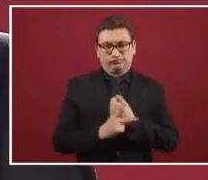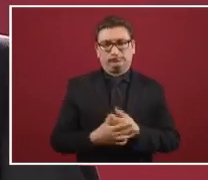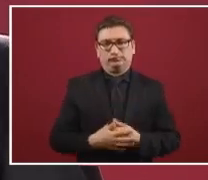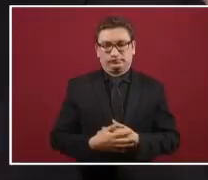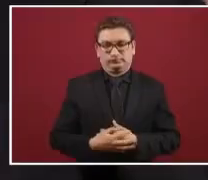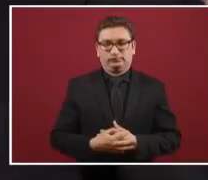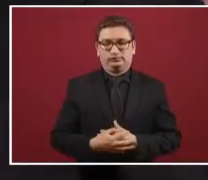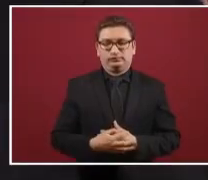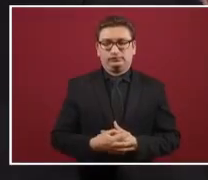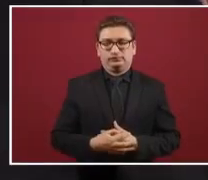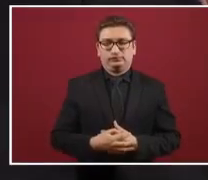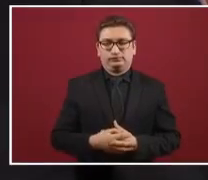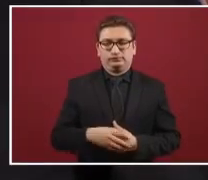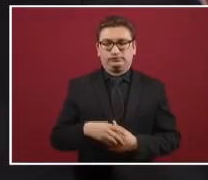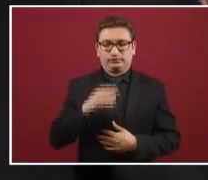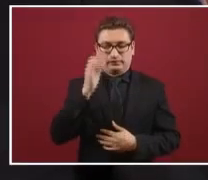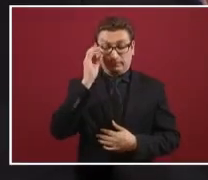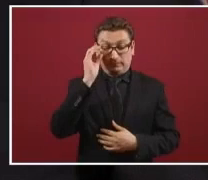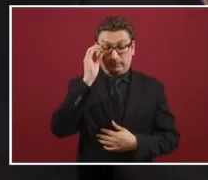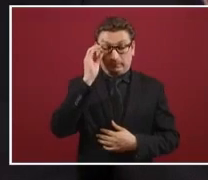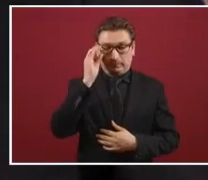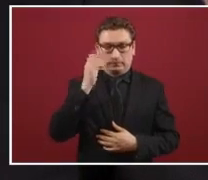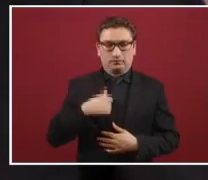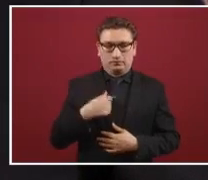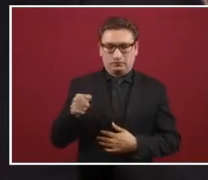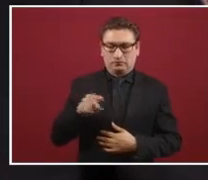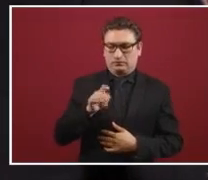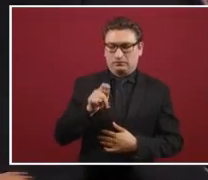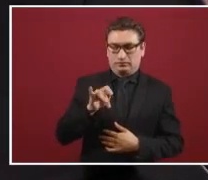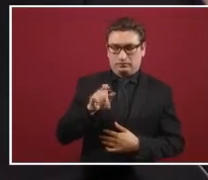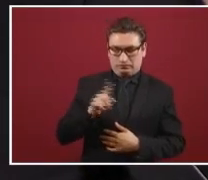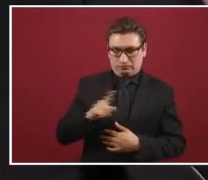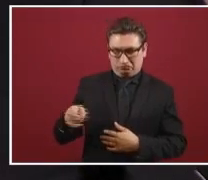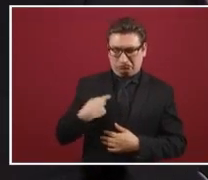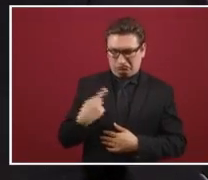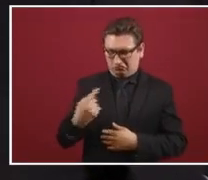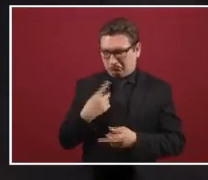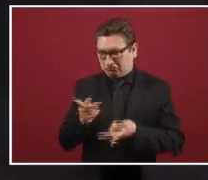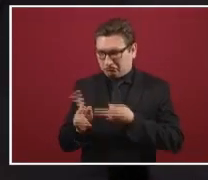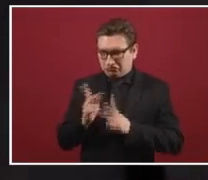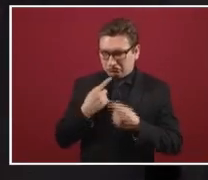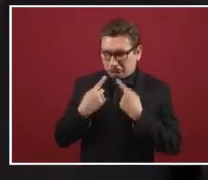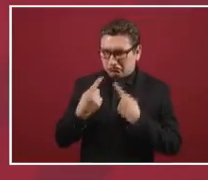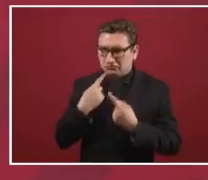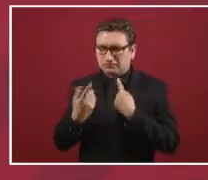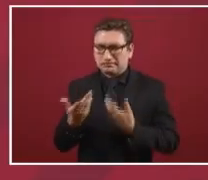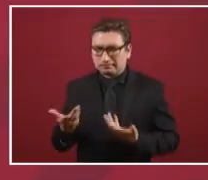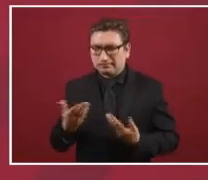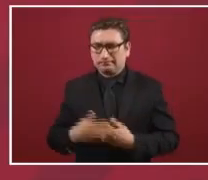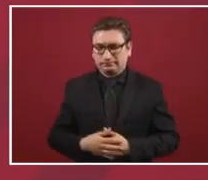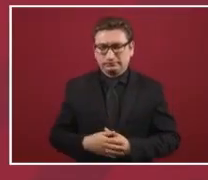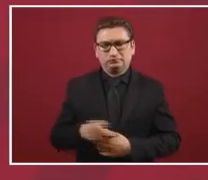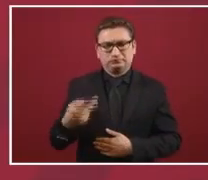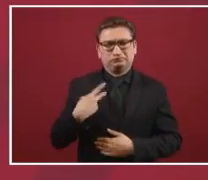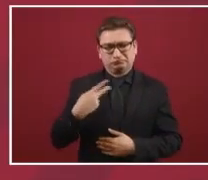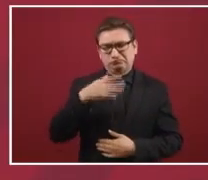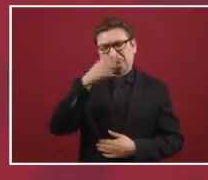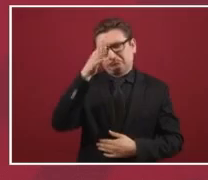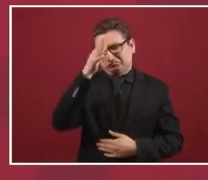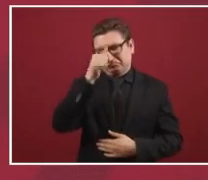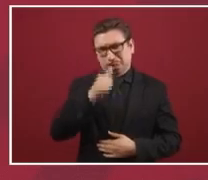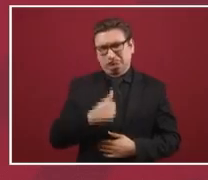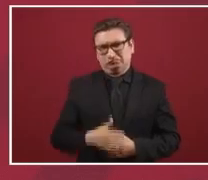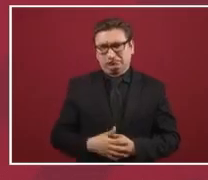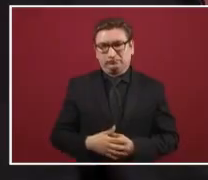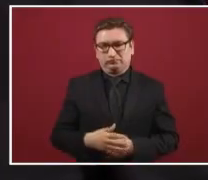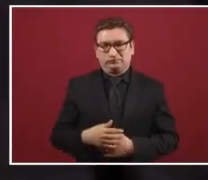Y he hablado con Beatriz y hay ese acuerdo.